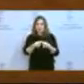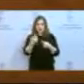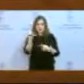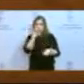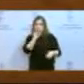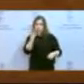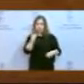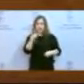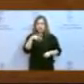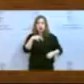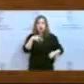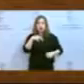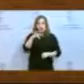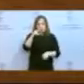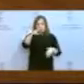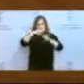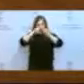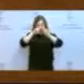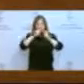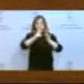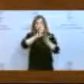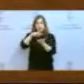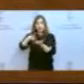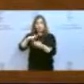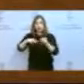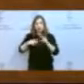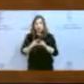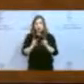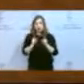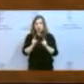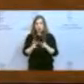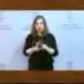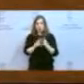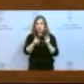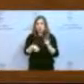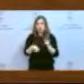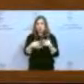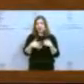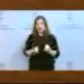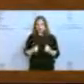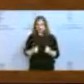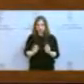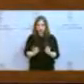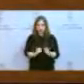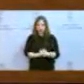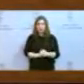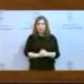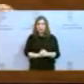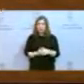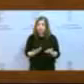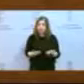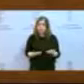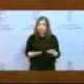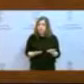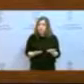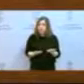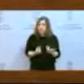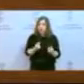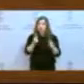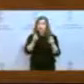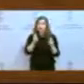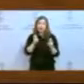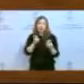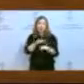escuelas, hospitales, infraestructuras sociales y sanitarias. Así, con este antisocial